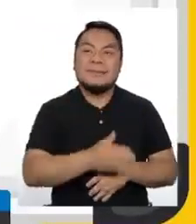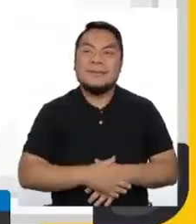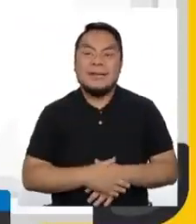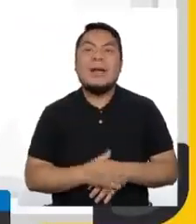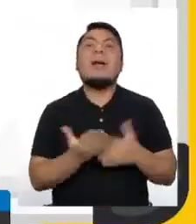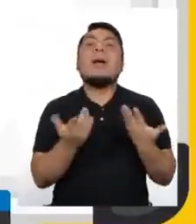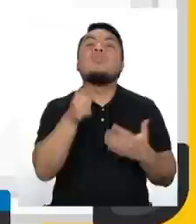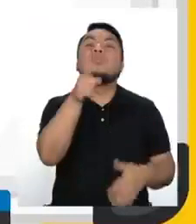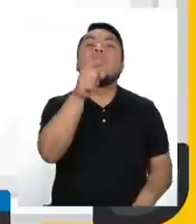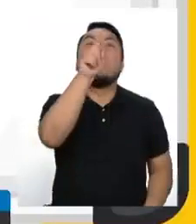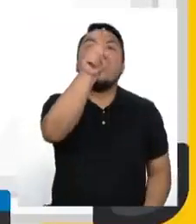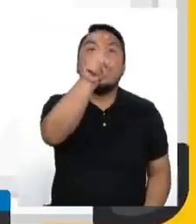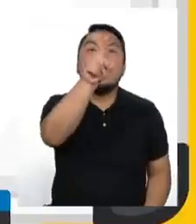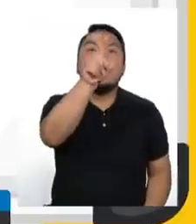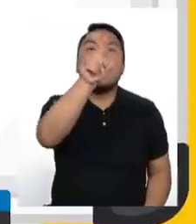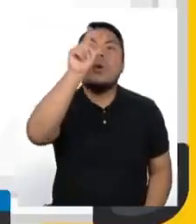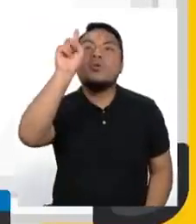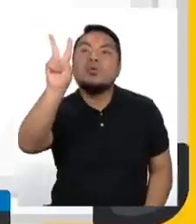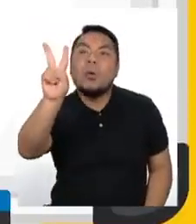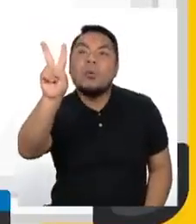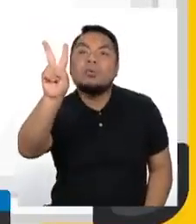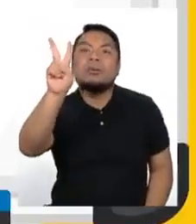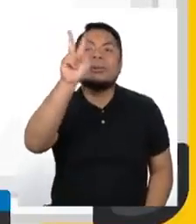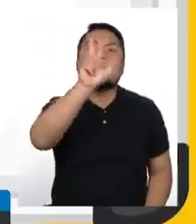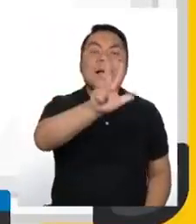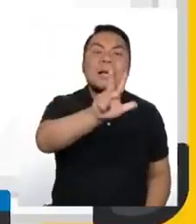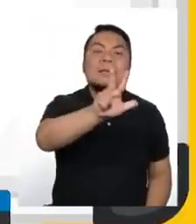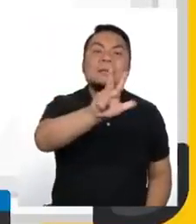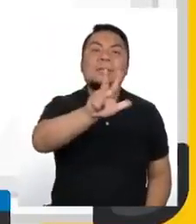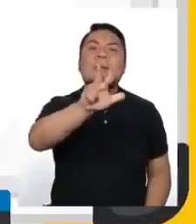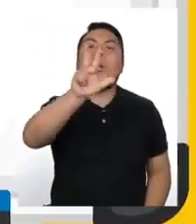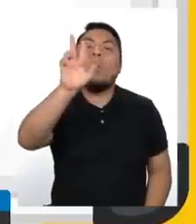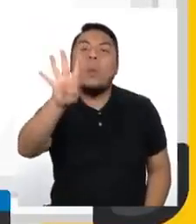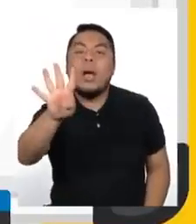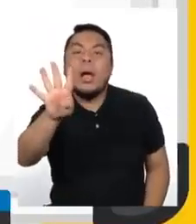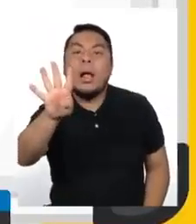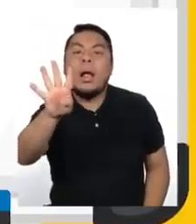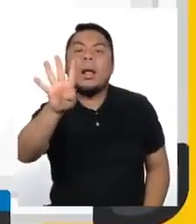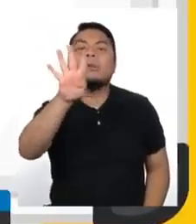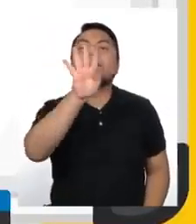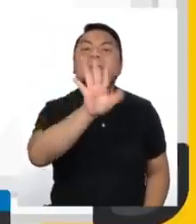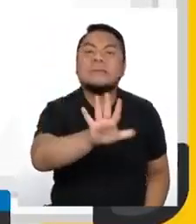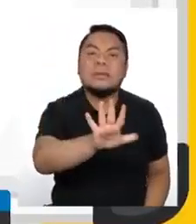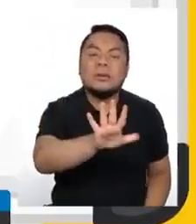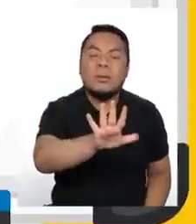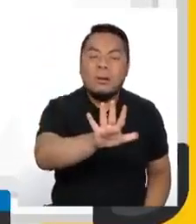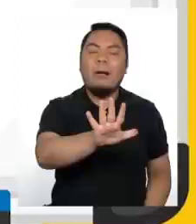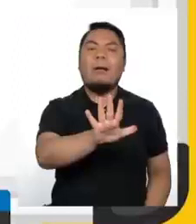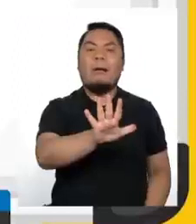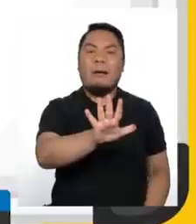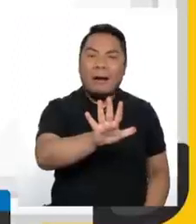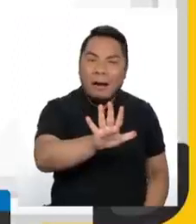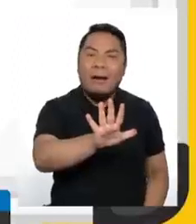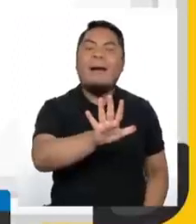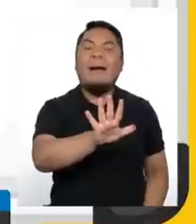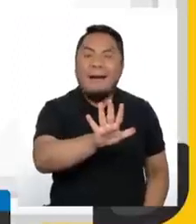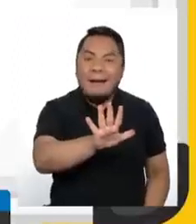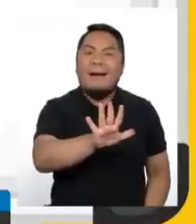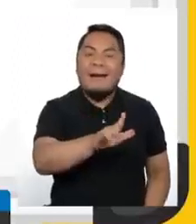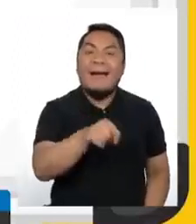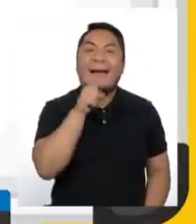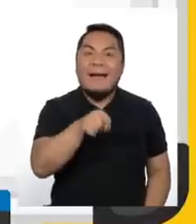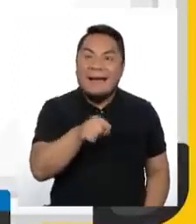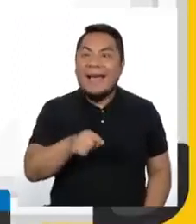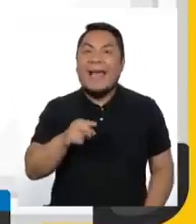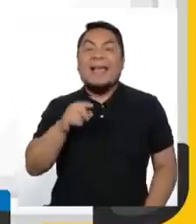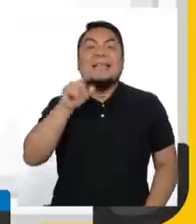Muy bien. 1, 2, 3, 4 y 5. Pudo obtener